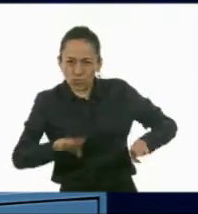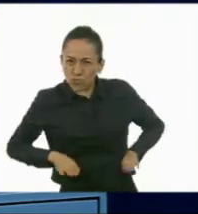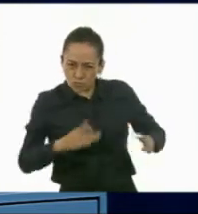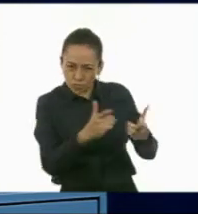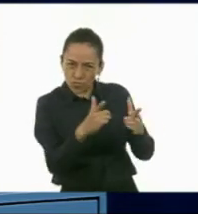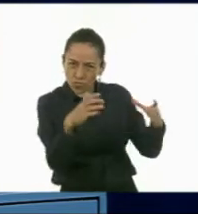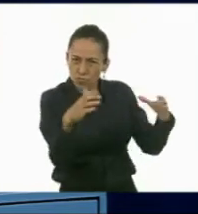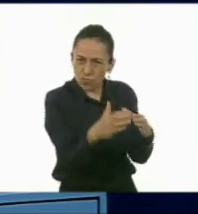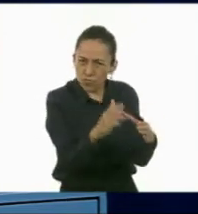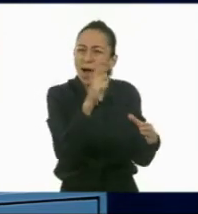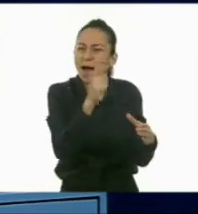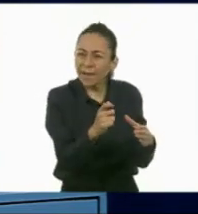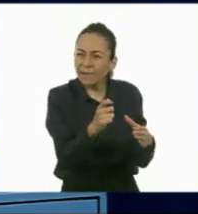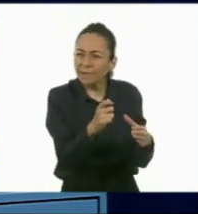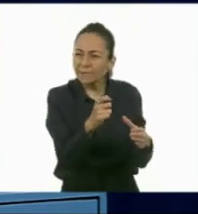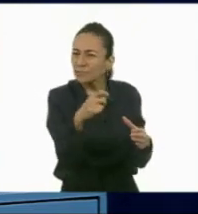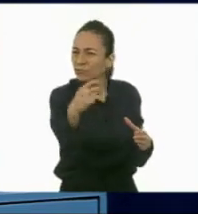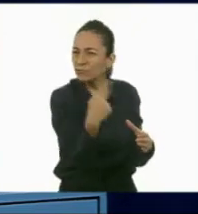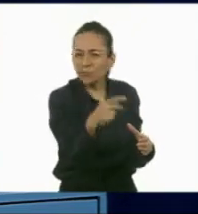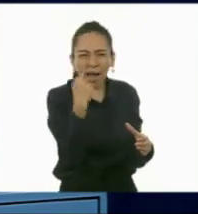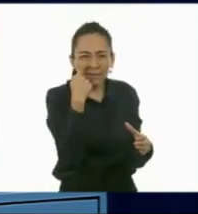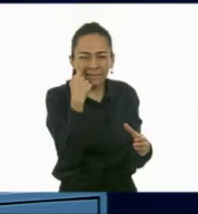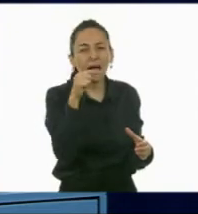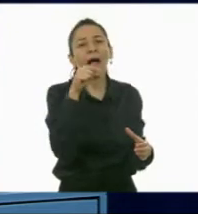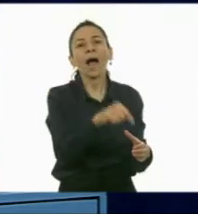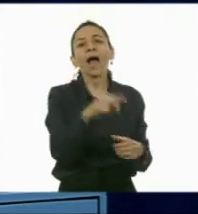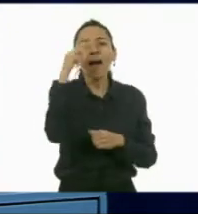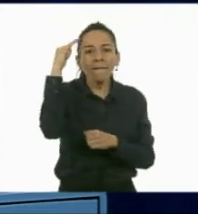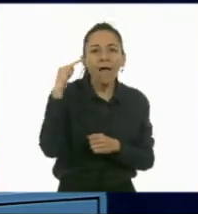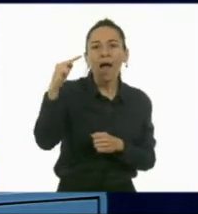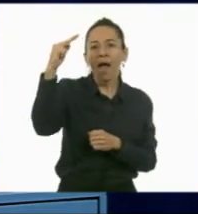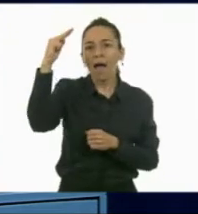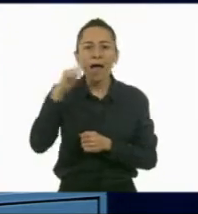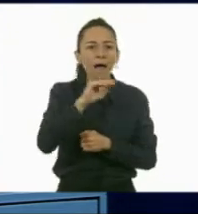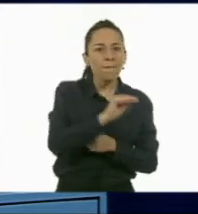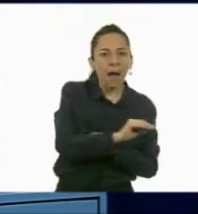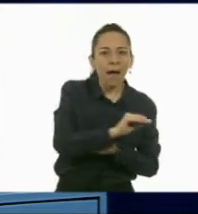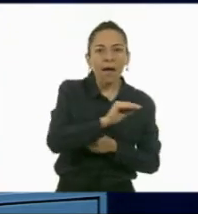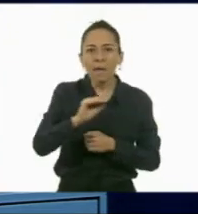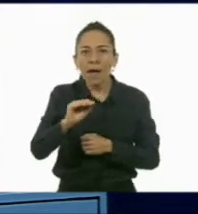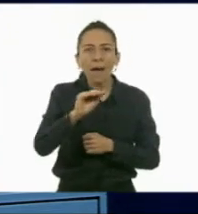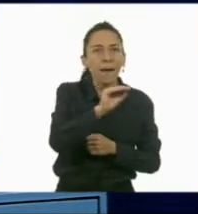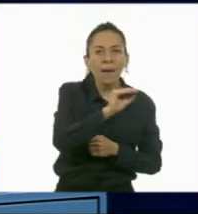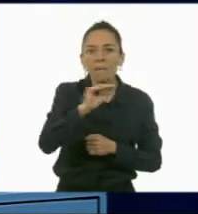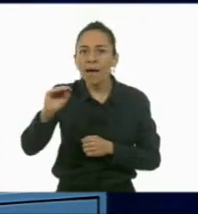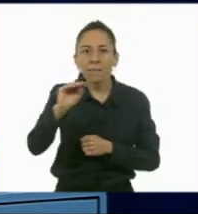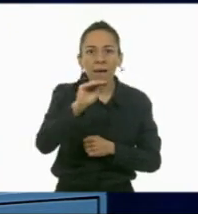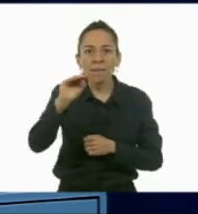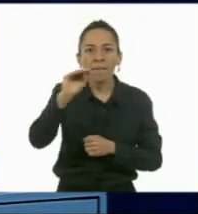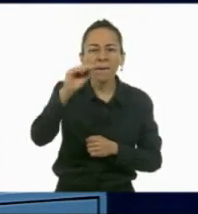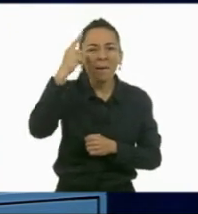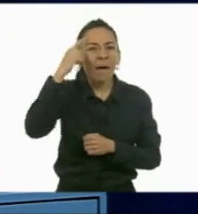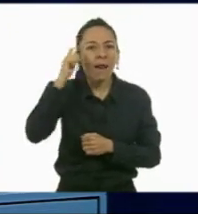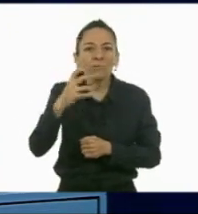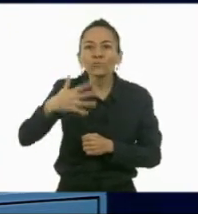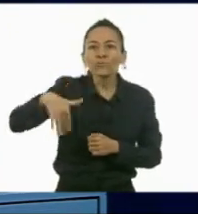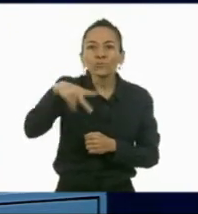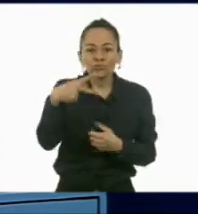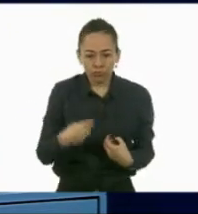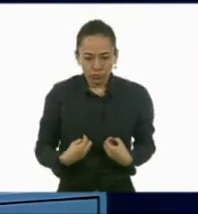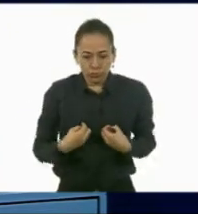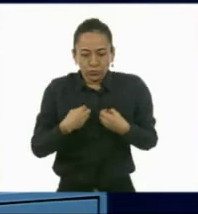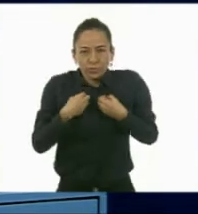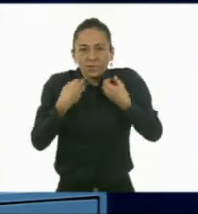es? Iban viajando de lugar en lugar, intentando buscar condiciones favorables de vida. Y en el momento en el